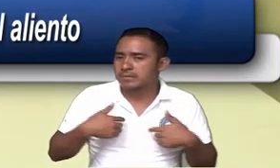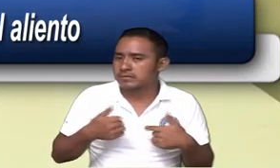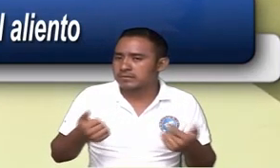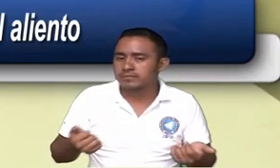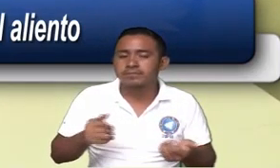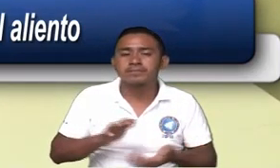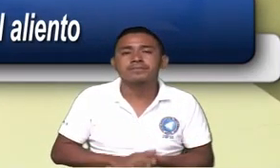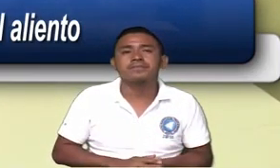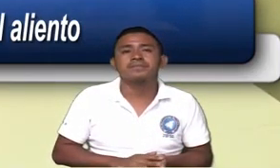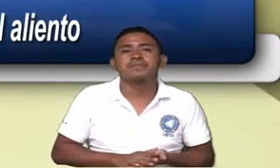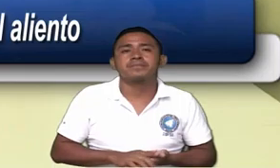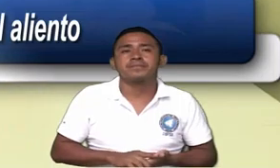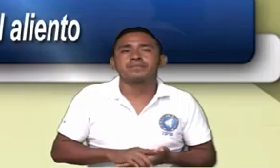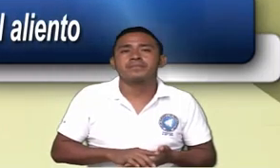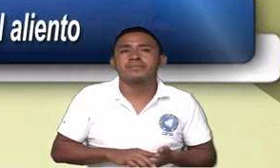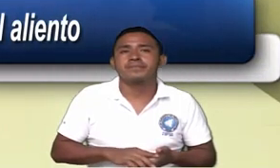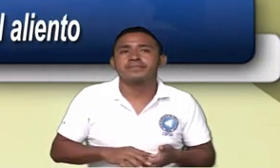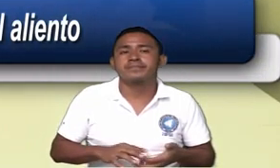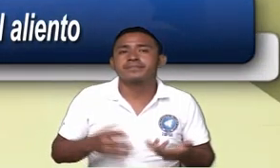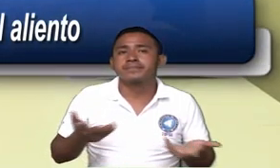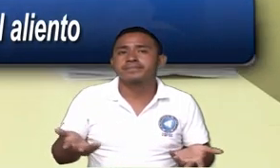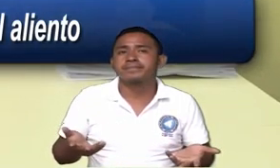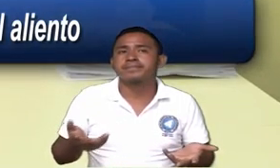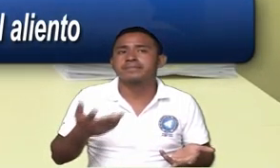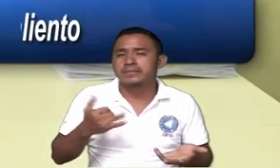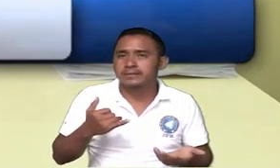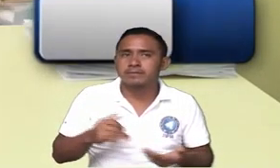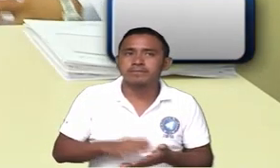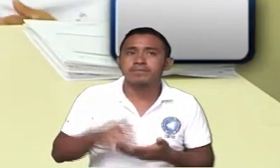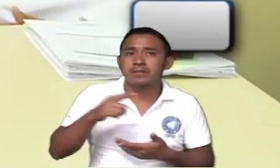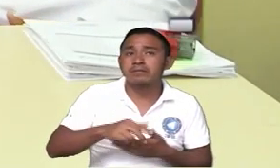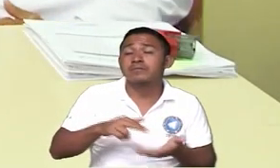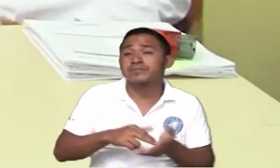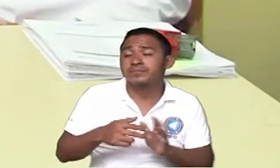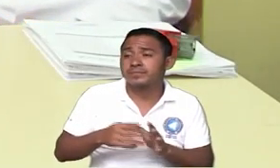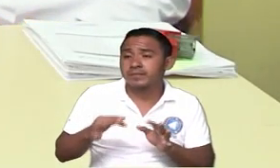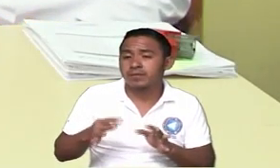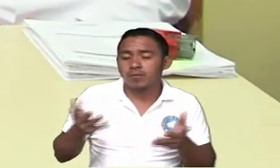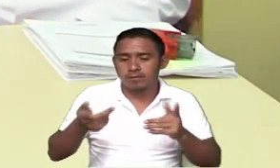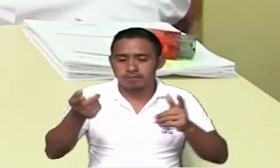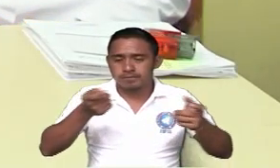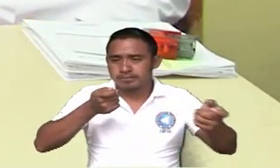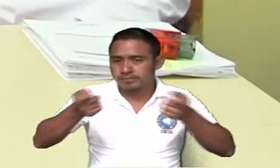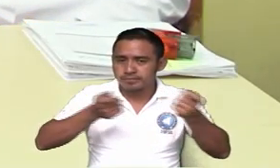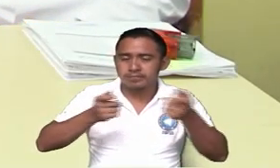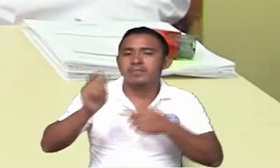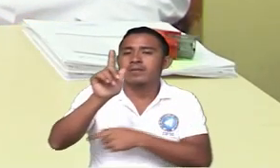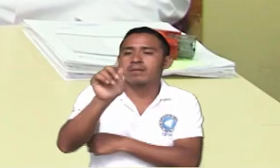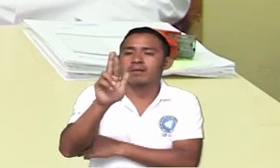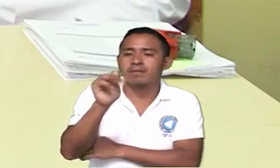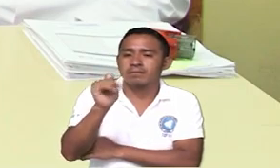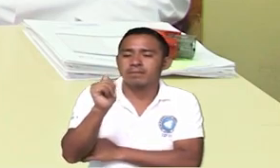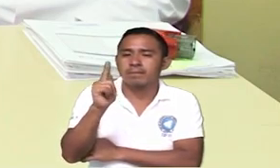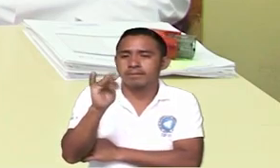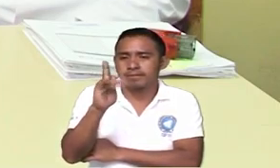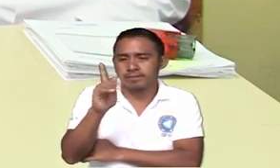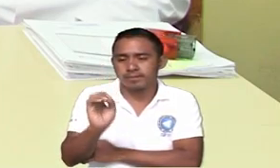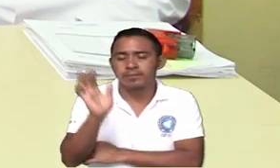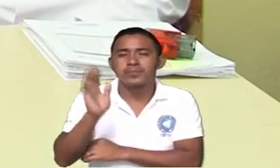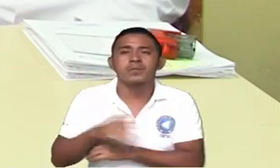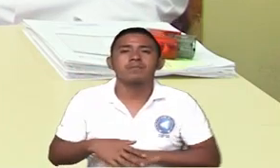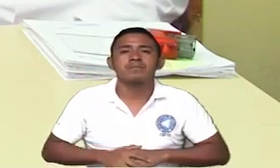Mira, eso es como un manejo, como un tratamiento. El tratamiento de la halitosis va a